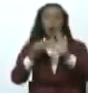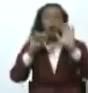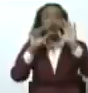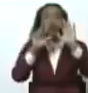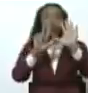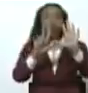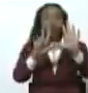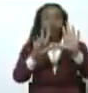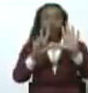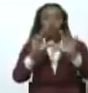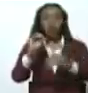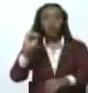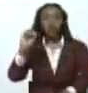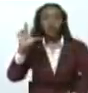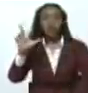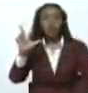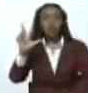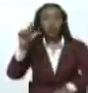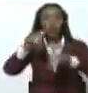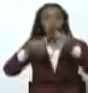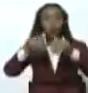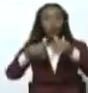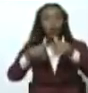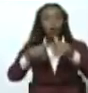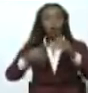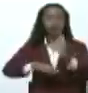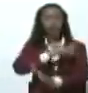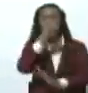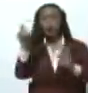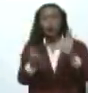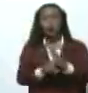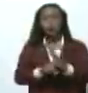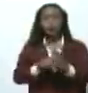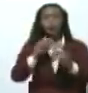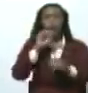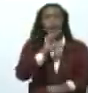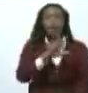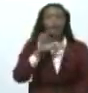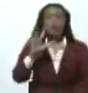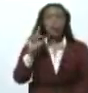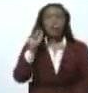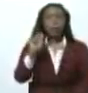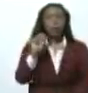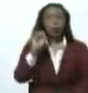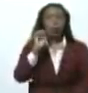96.803 votos, para un total de